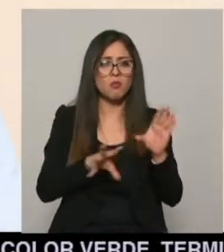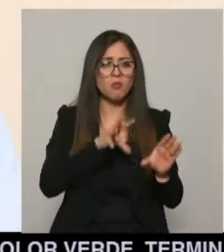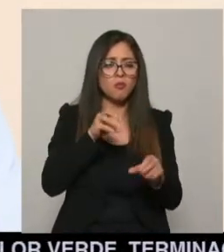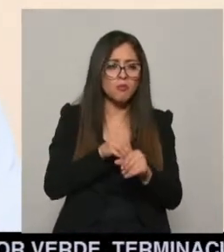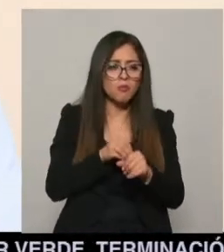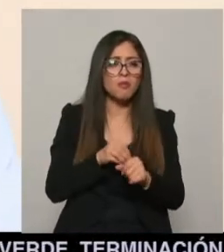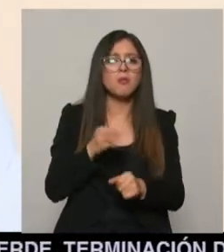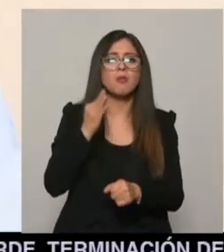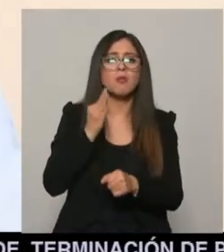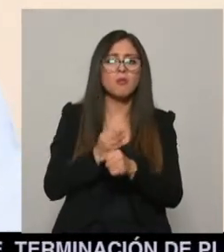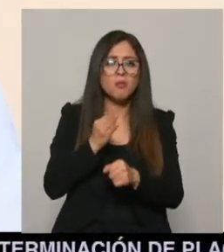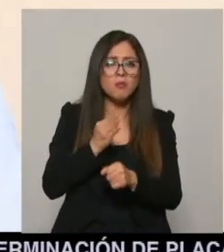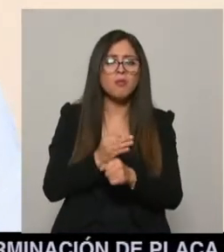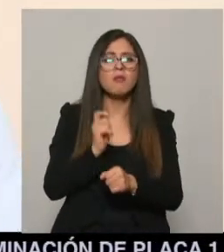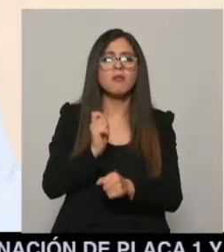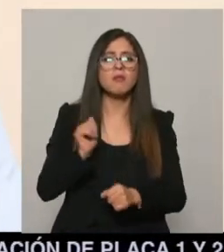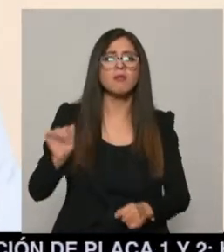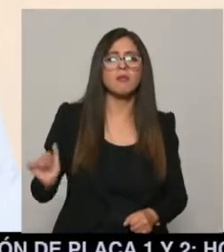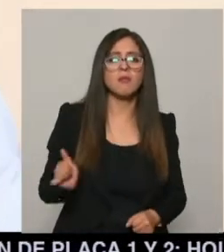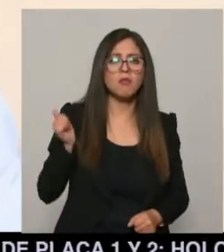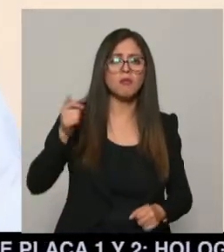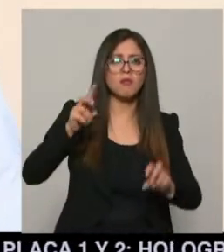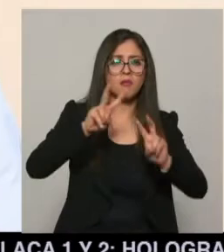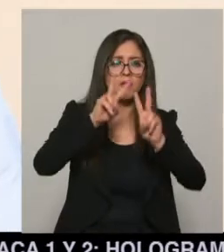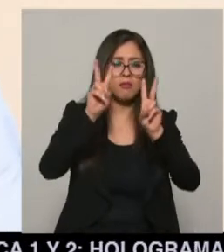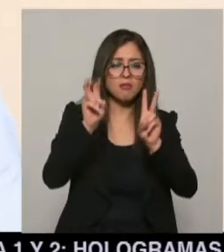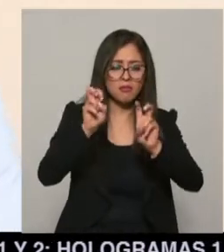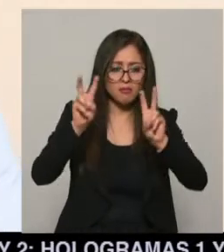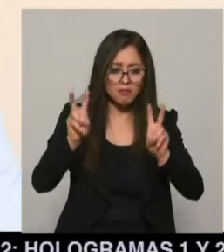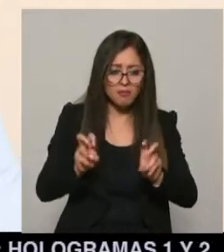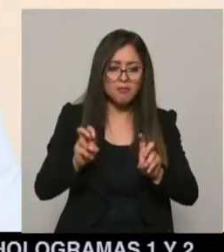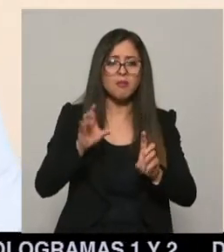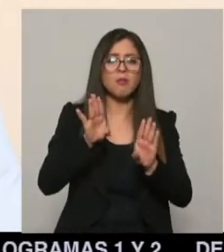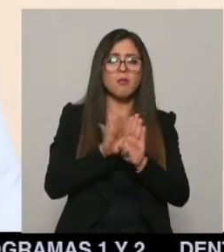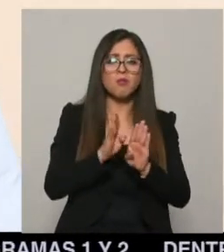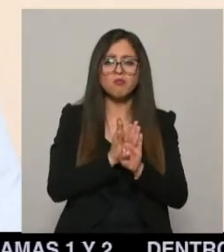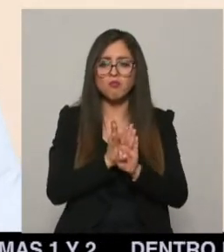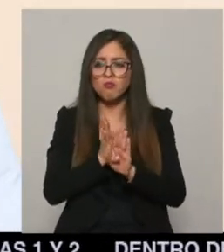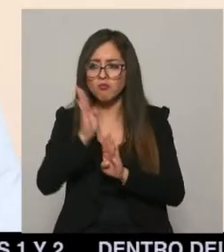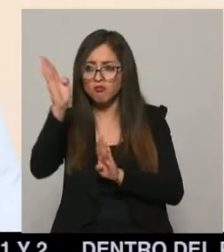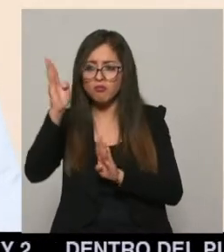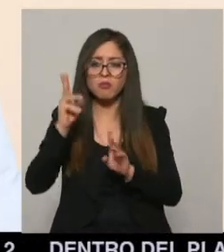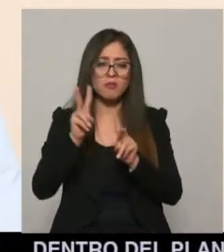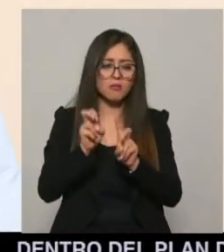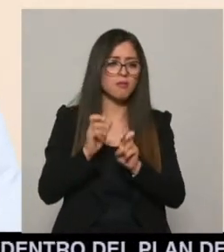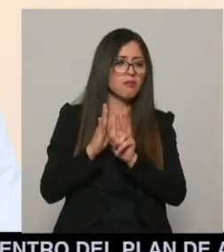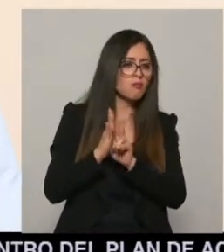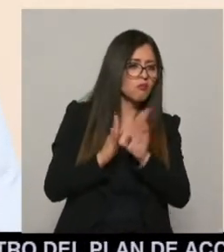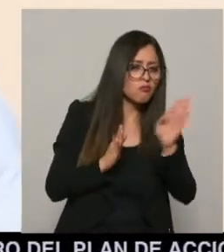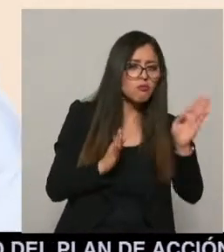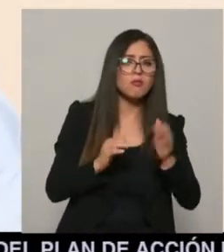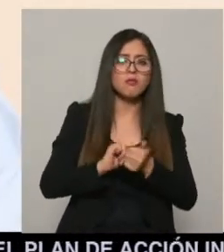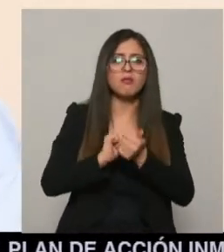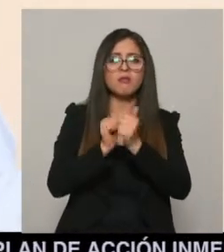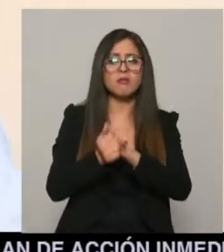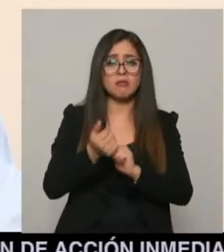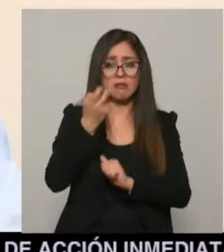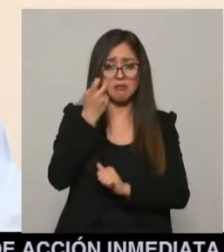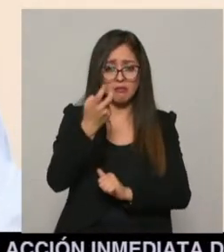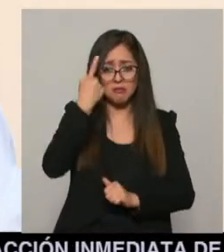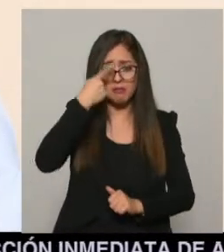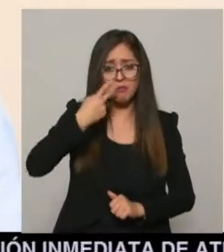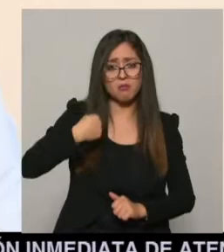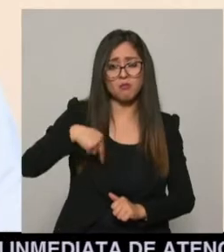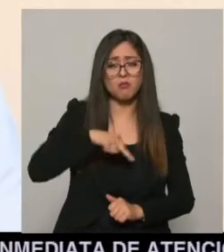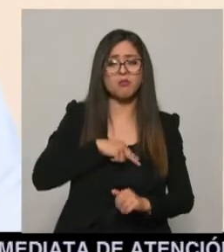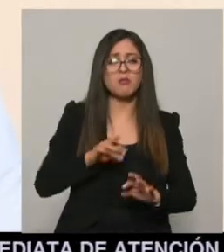de abordar el tema también de manera transversal y generar lo que para nosotros sí es una prioridad, generar